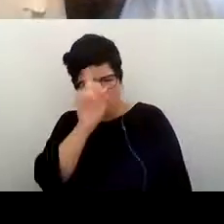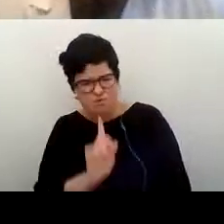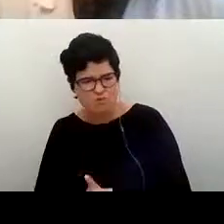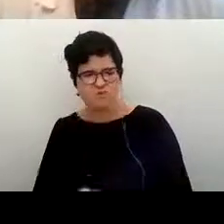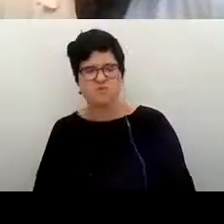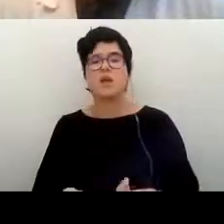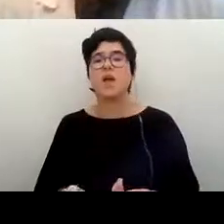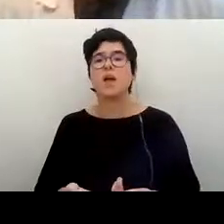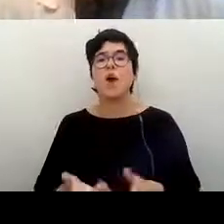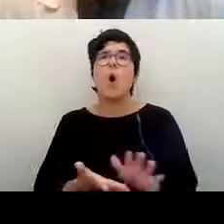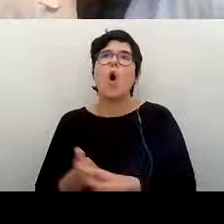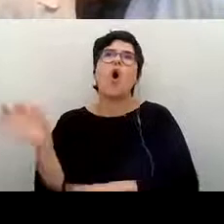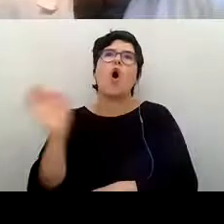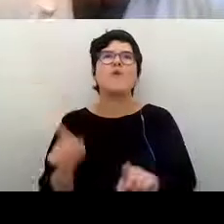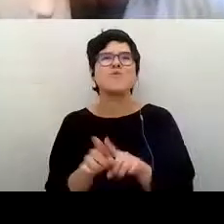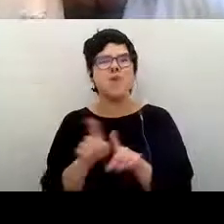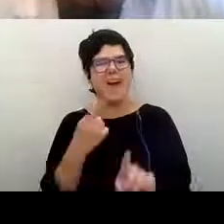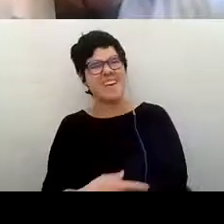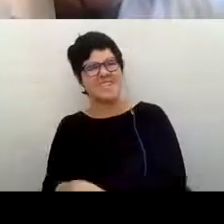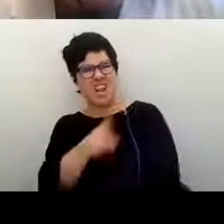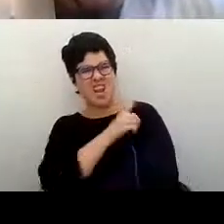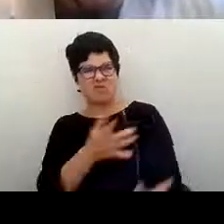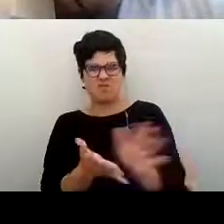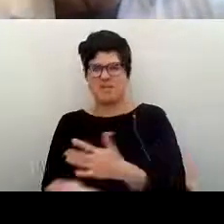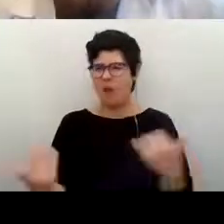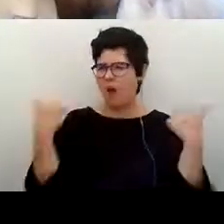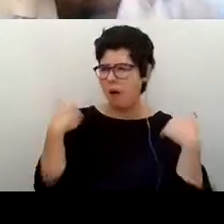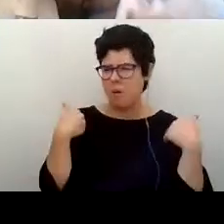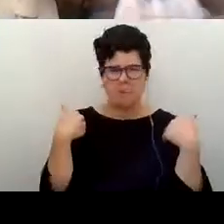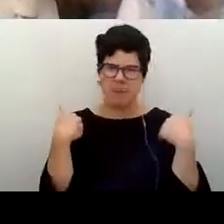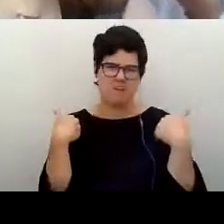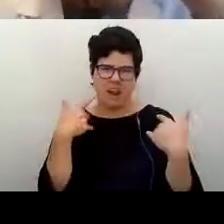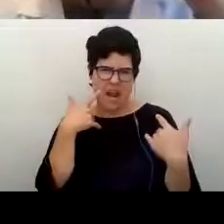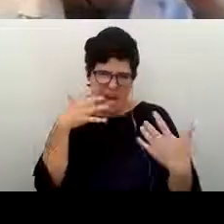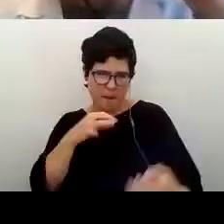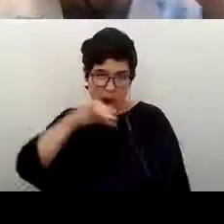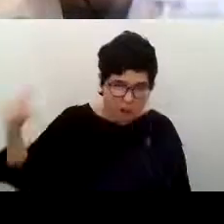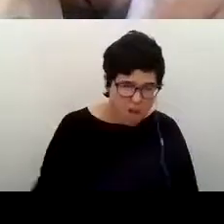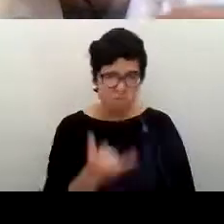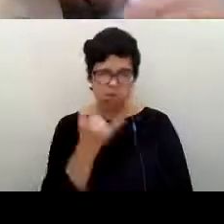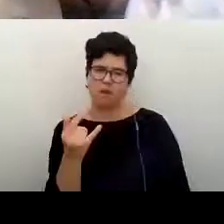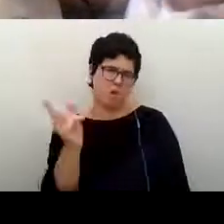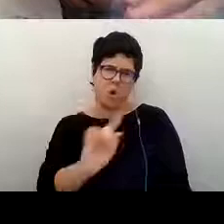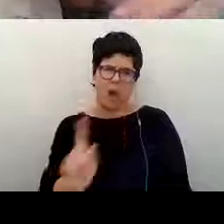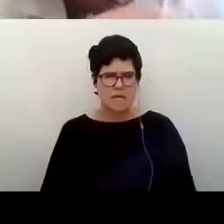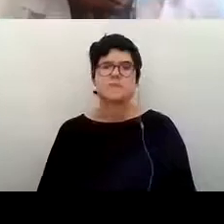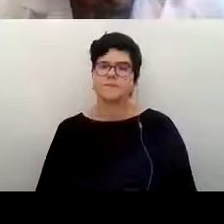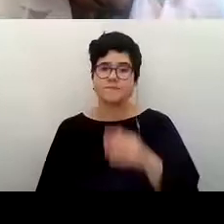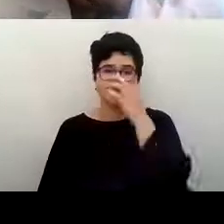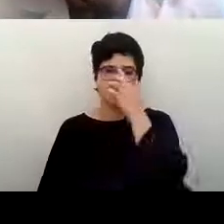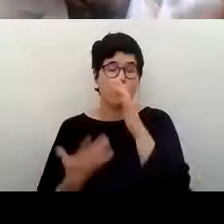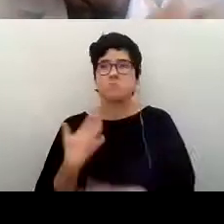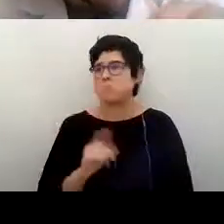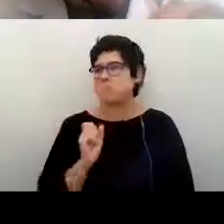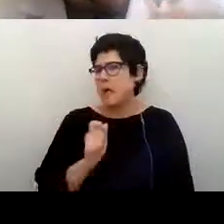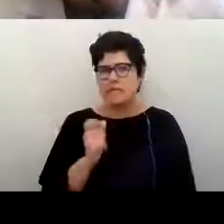o desproporcionado respecto a la actividad física que hemos realizado. Es decir, hemos hecho lo mismo que hacemos de costumbre, pero nos